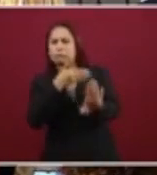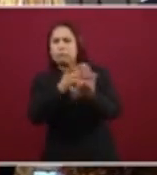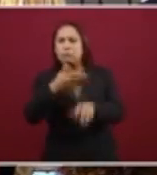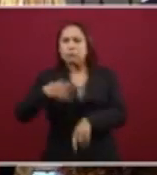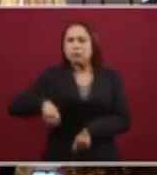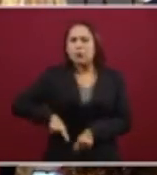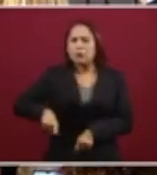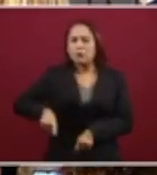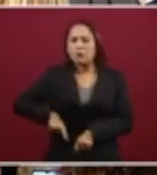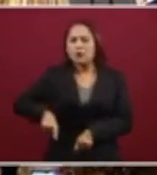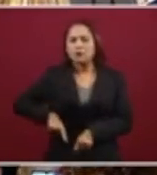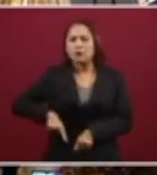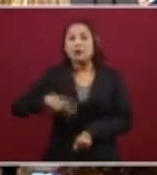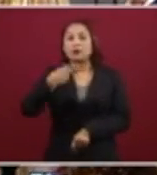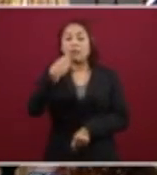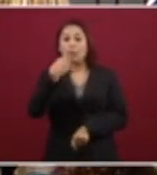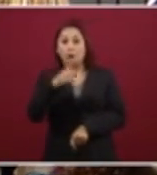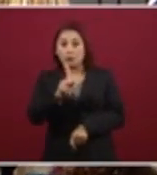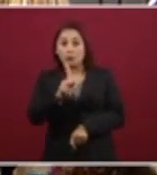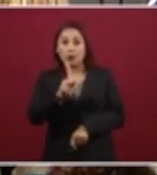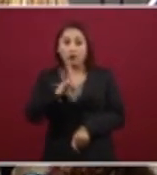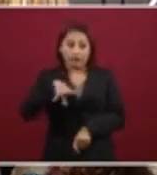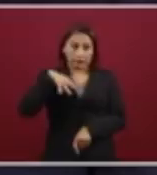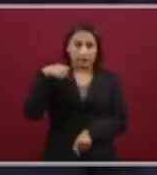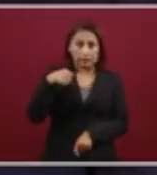con causa.